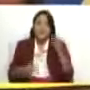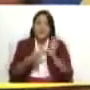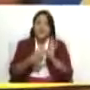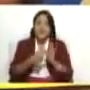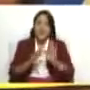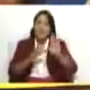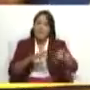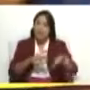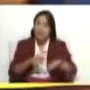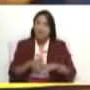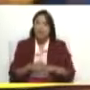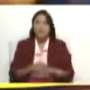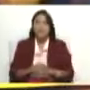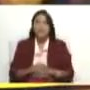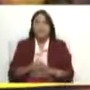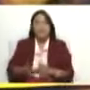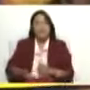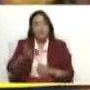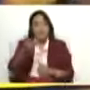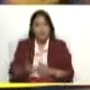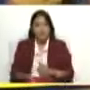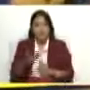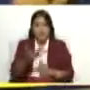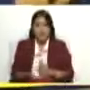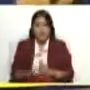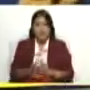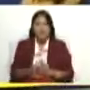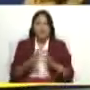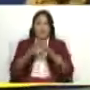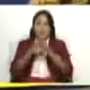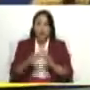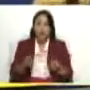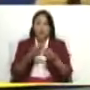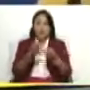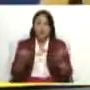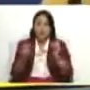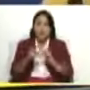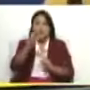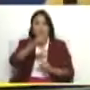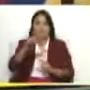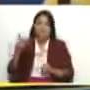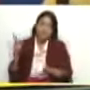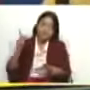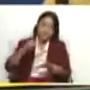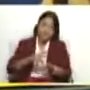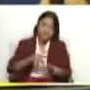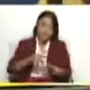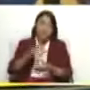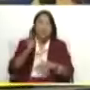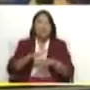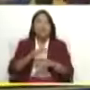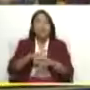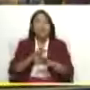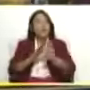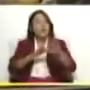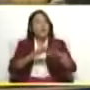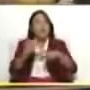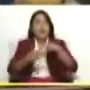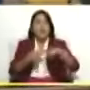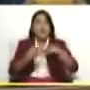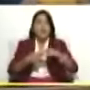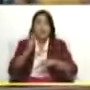apoyo un mensaje importante para todos y todas Quienes se encuentran el día de hoy acá y es que el apoyo de la Revolución